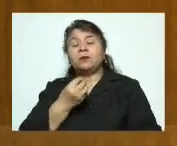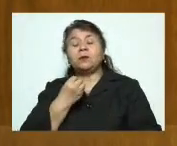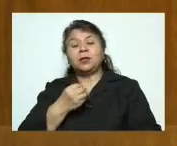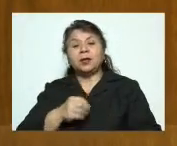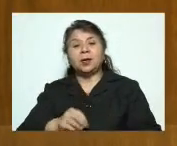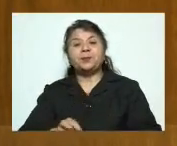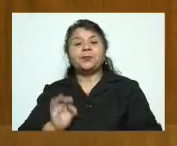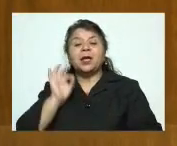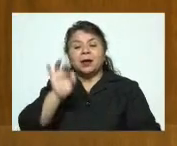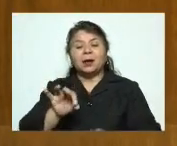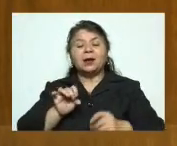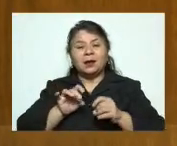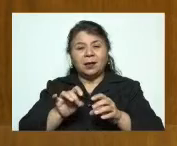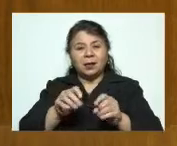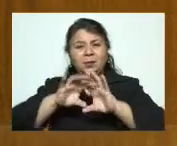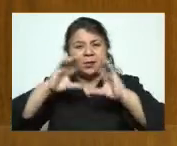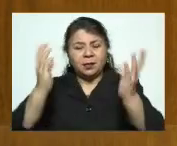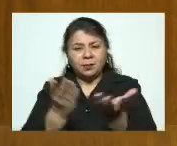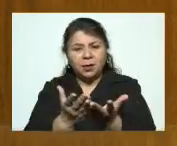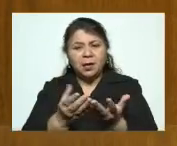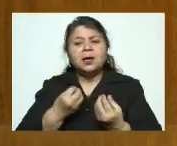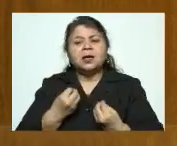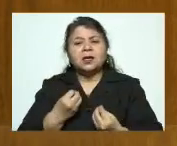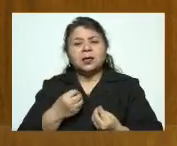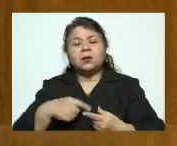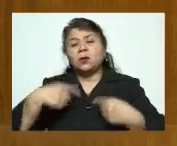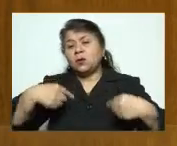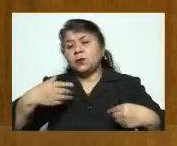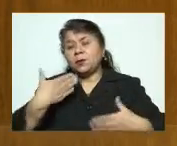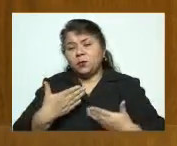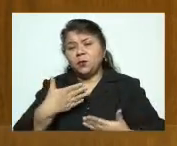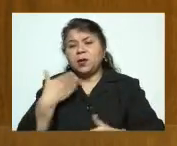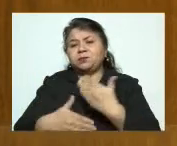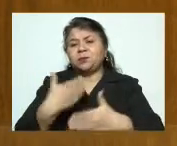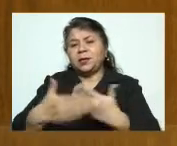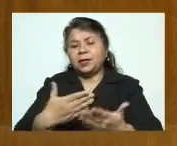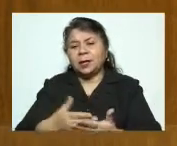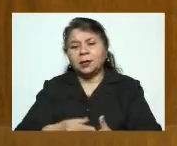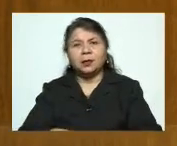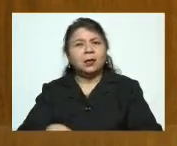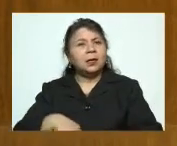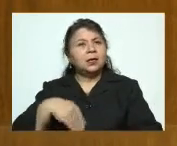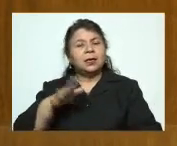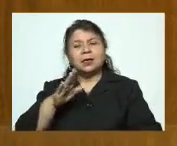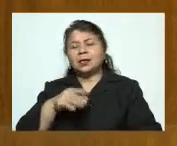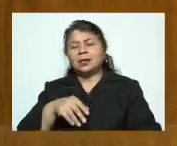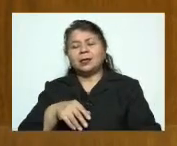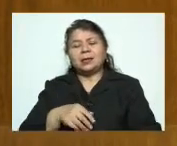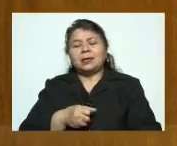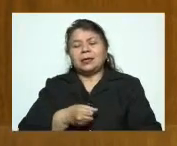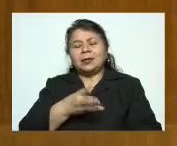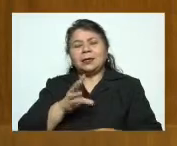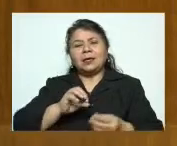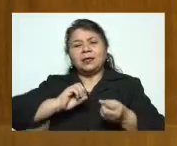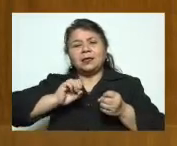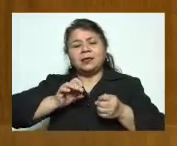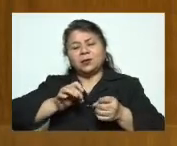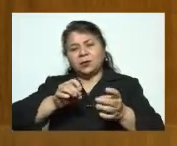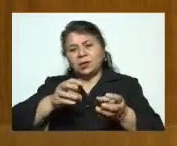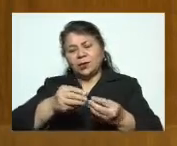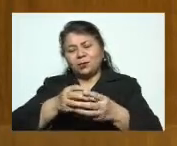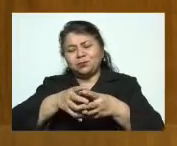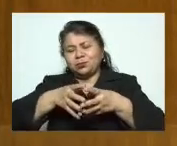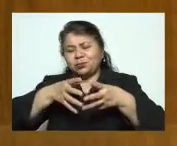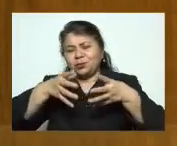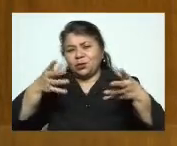condiciones y la cantidad de habitantes que tiene la provincia de San Juan, casi 40.000 contagios. A 6 meses de ese anuncio y